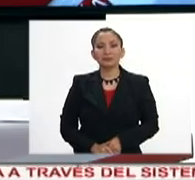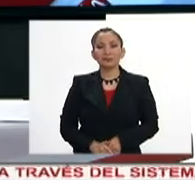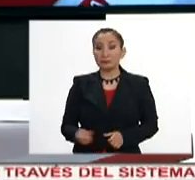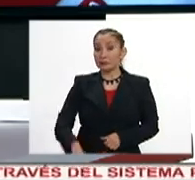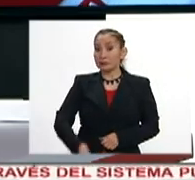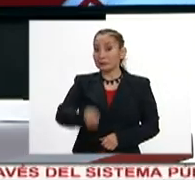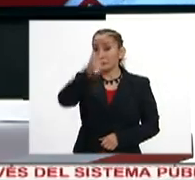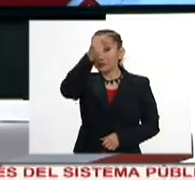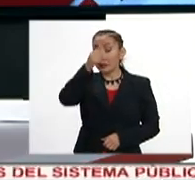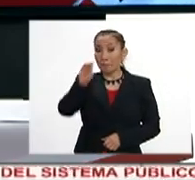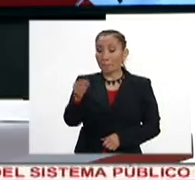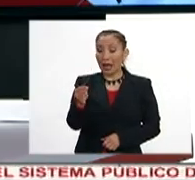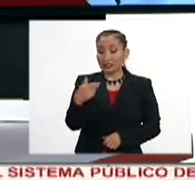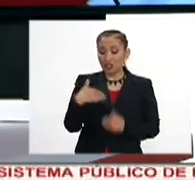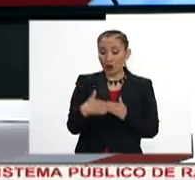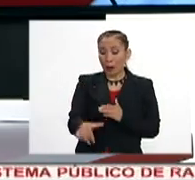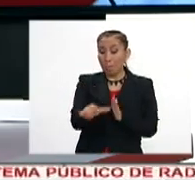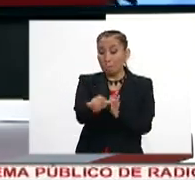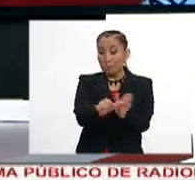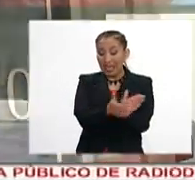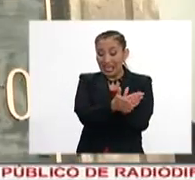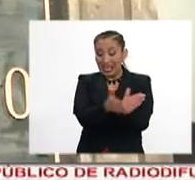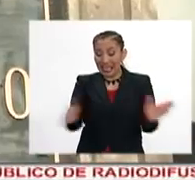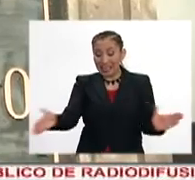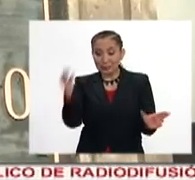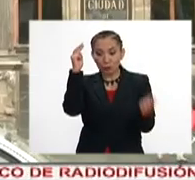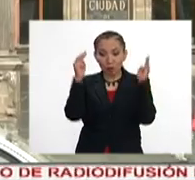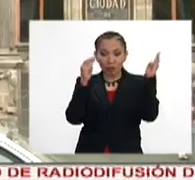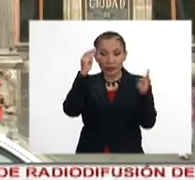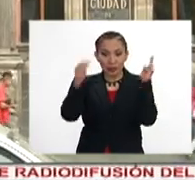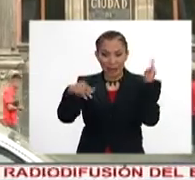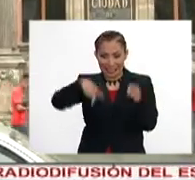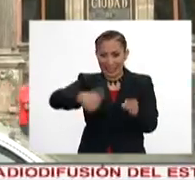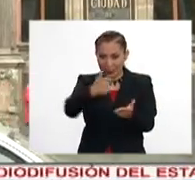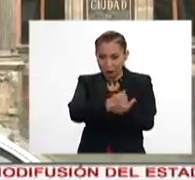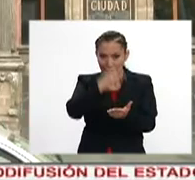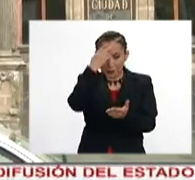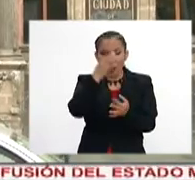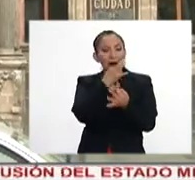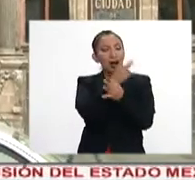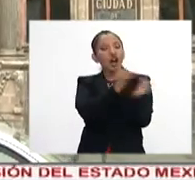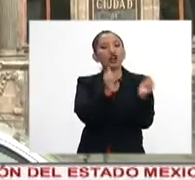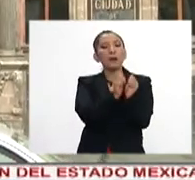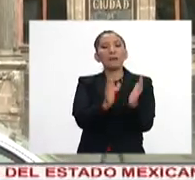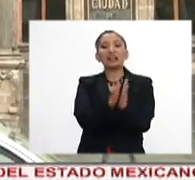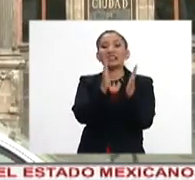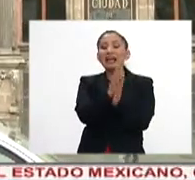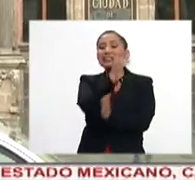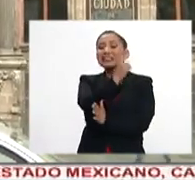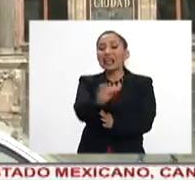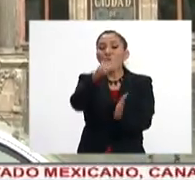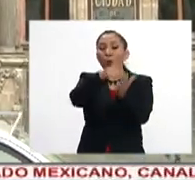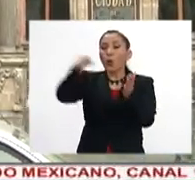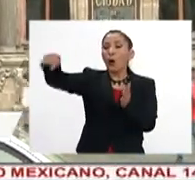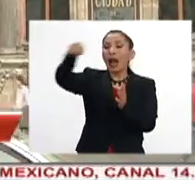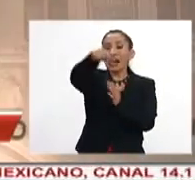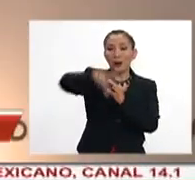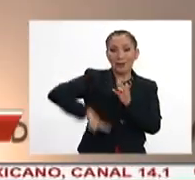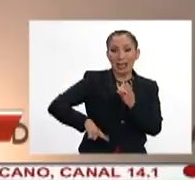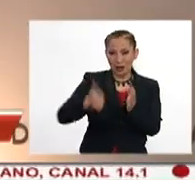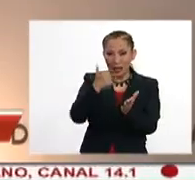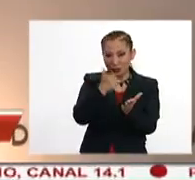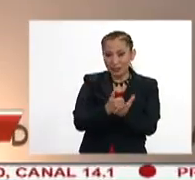Por primera vez, mayo se convertirá en el mes de los museos, esto en la Ciudad de México, con la participación de más de 100 recintos del gobierno